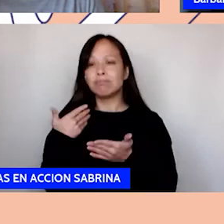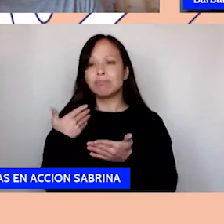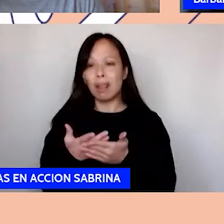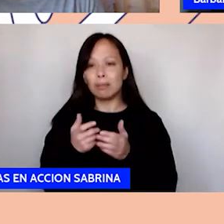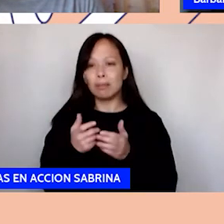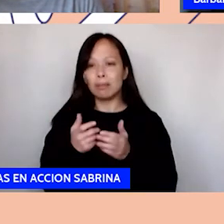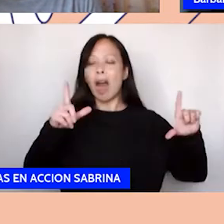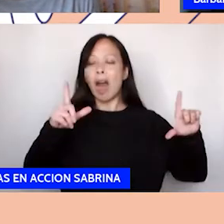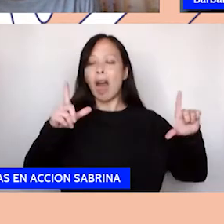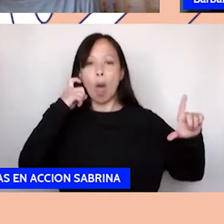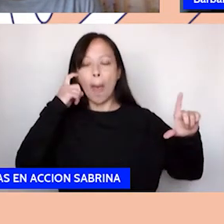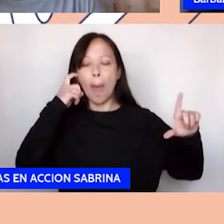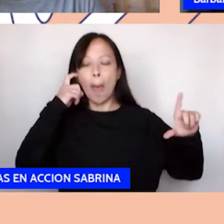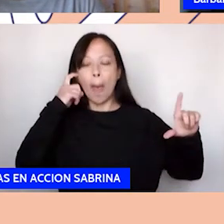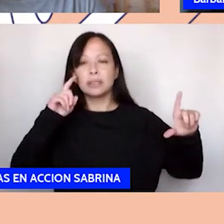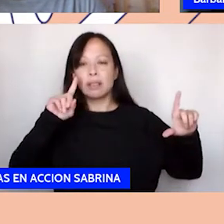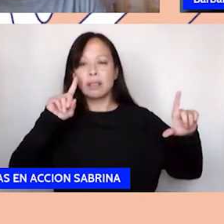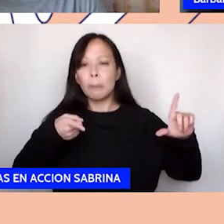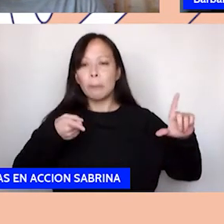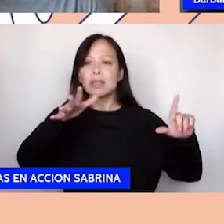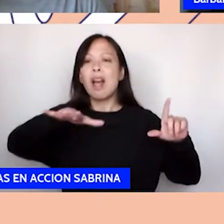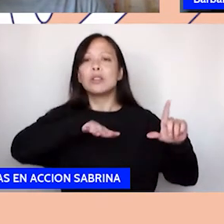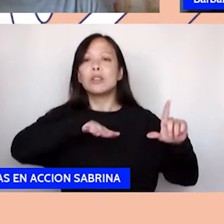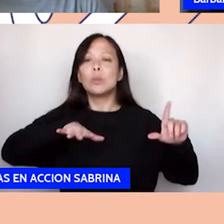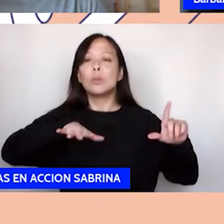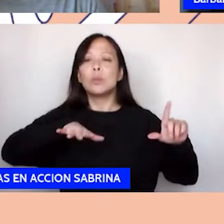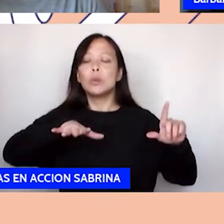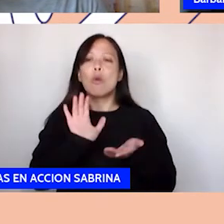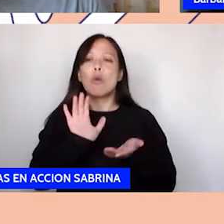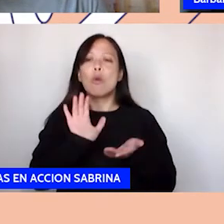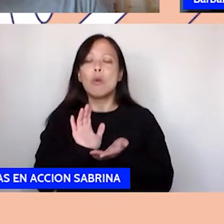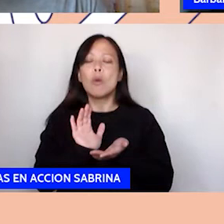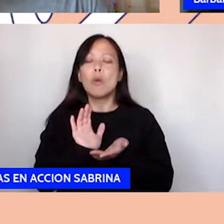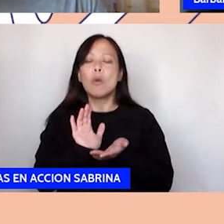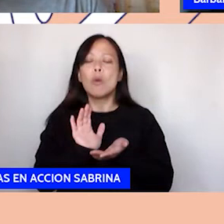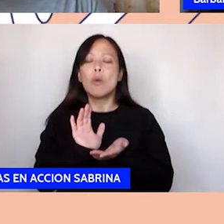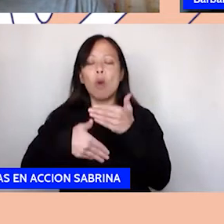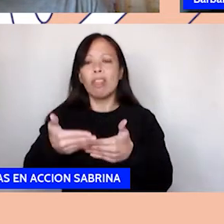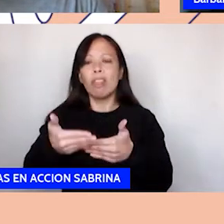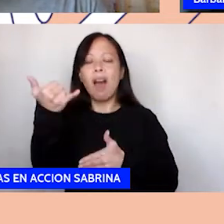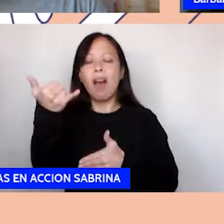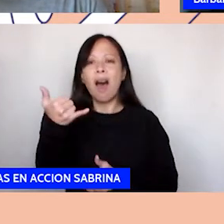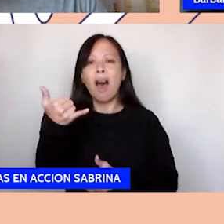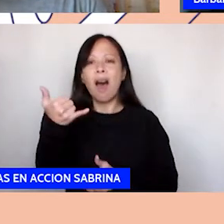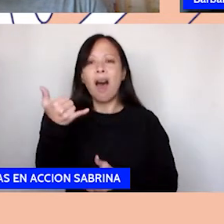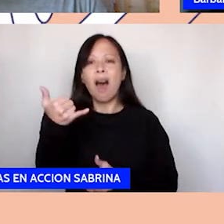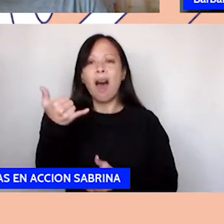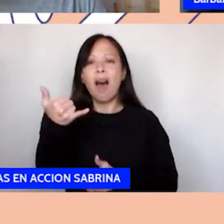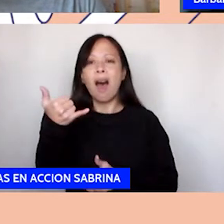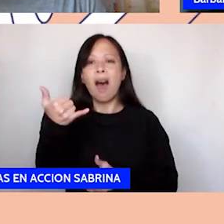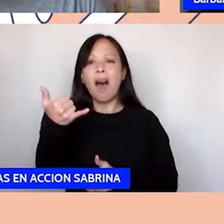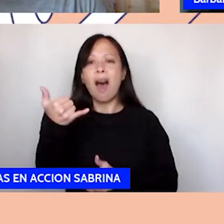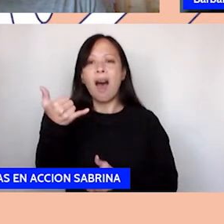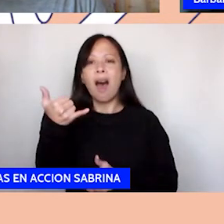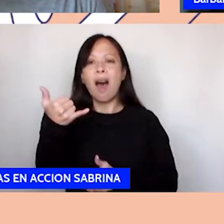¿no? Y lograr haber hecho carrera en esta plataforma. Y así conozco un montón de igual casos,